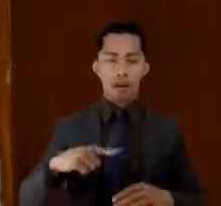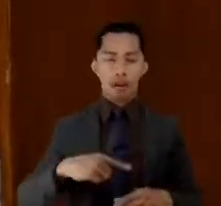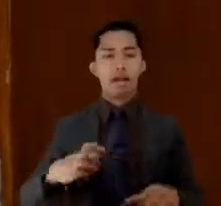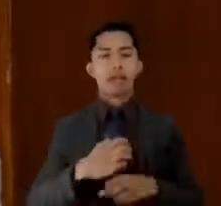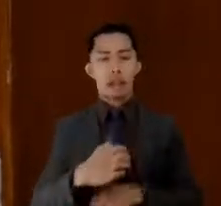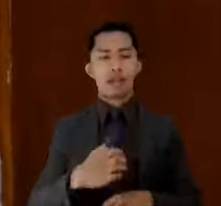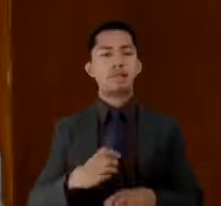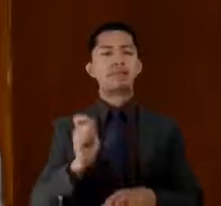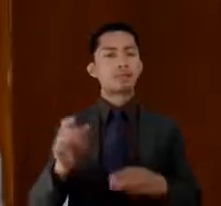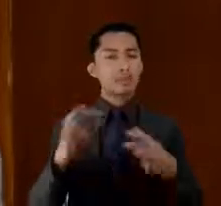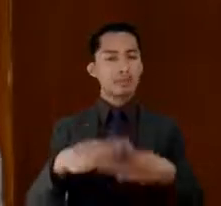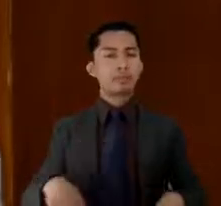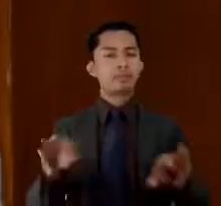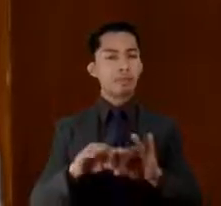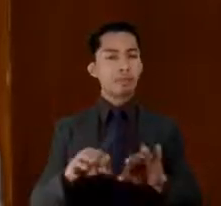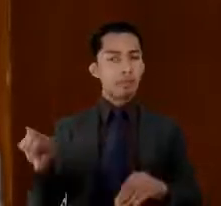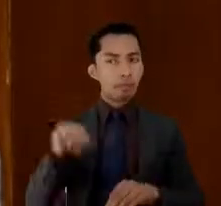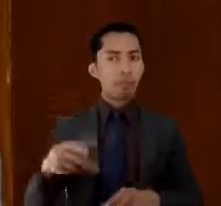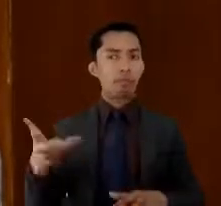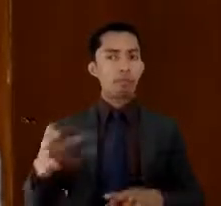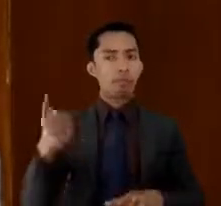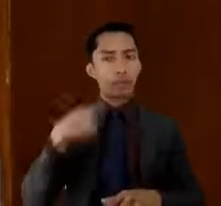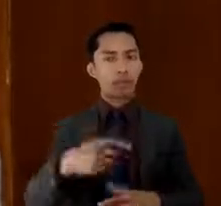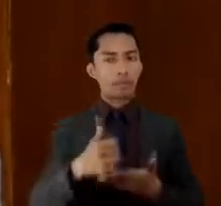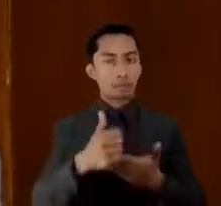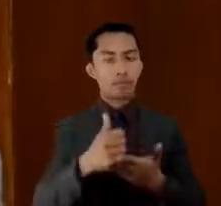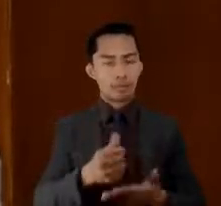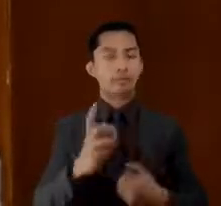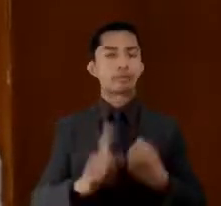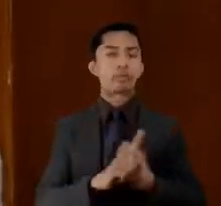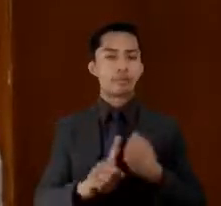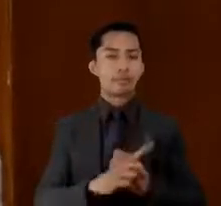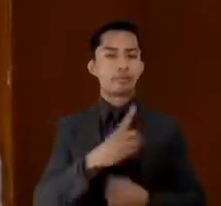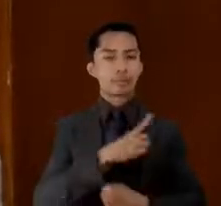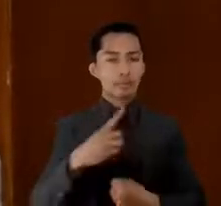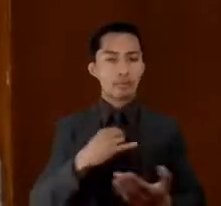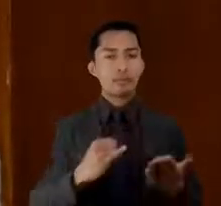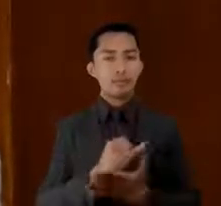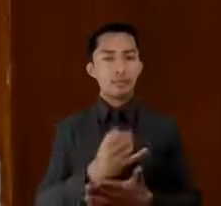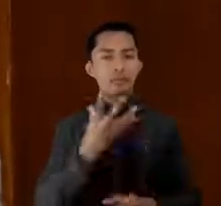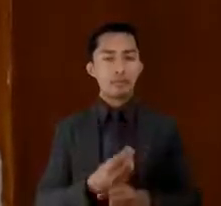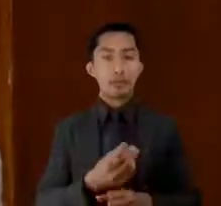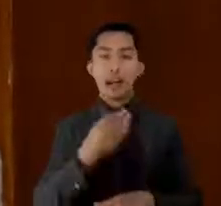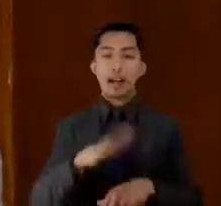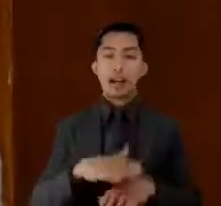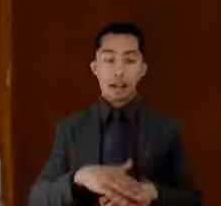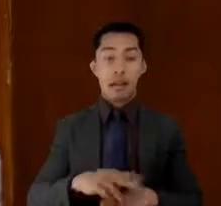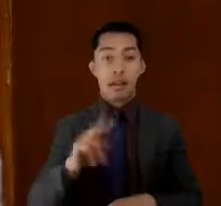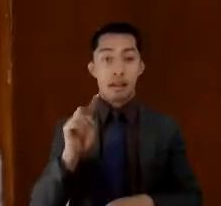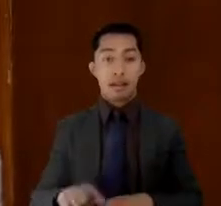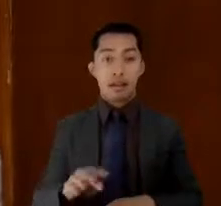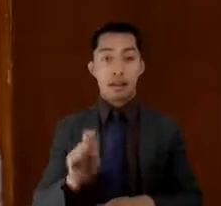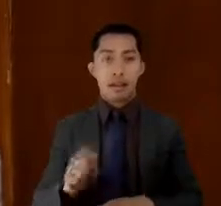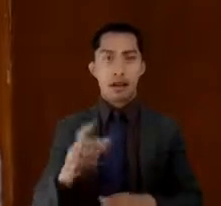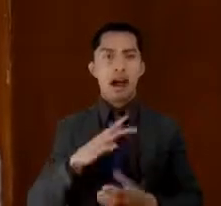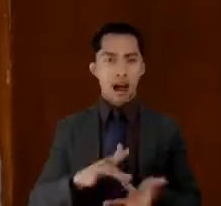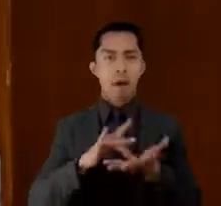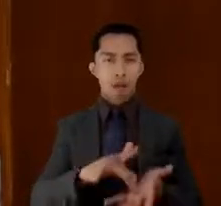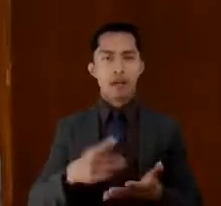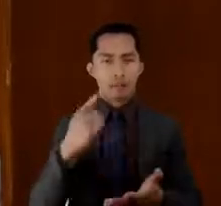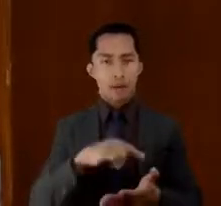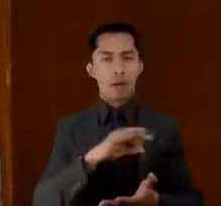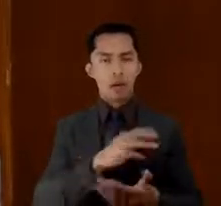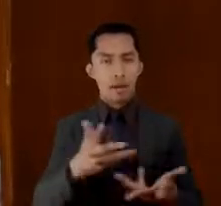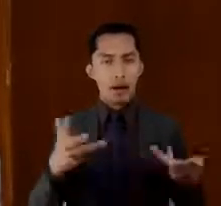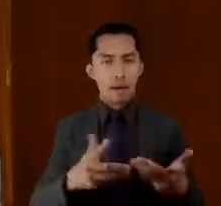son pieza fundamental para la atención de la problemática aquí señalada. Si bien es cierto que también han contribuido con la